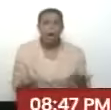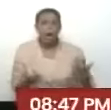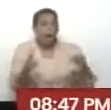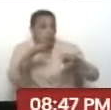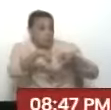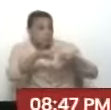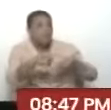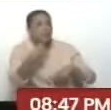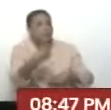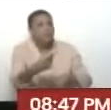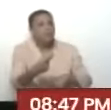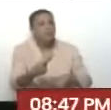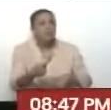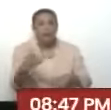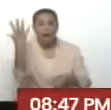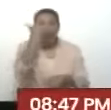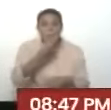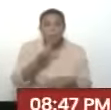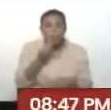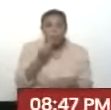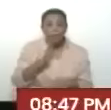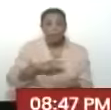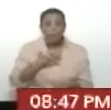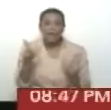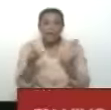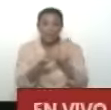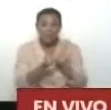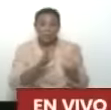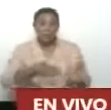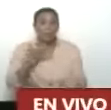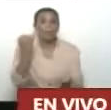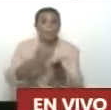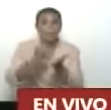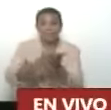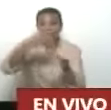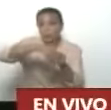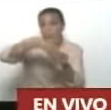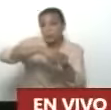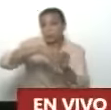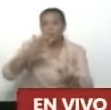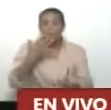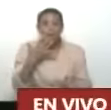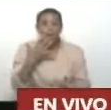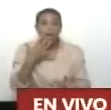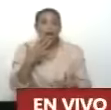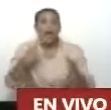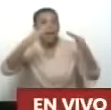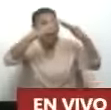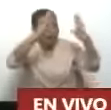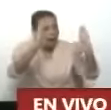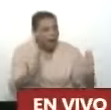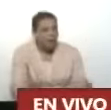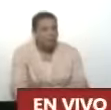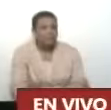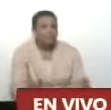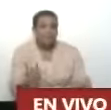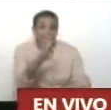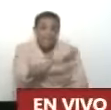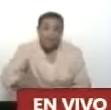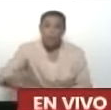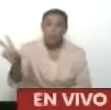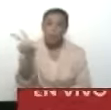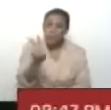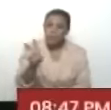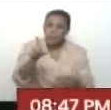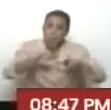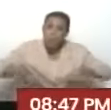a un niño que dice eso y a un joven que además en el liceo pudo participar, entendemos que la gran casa, la gran familia que es Venezuela, es